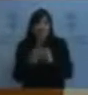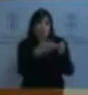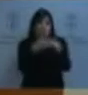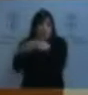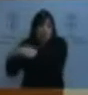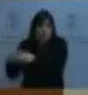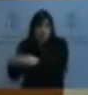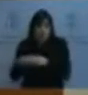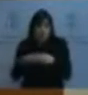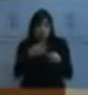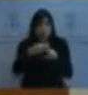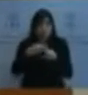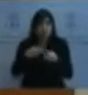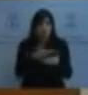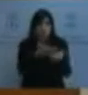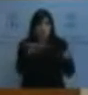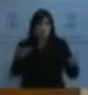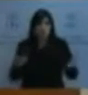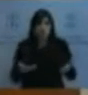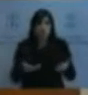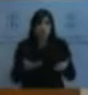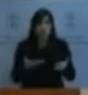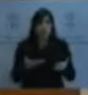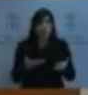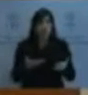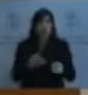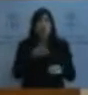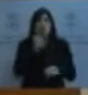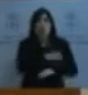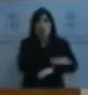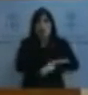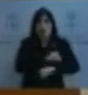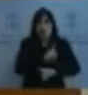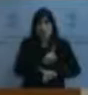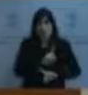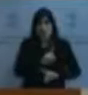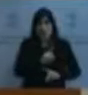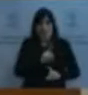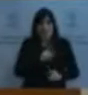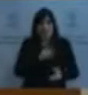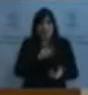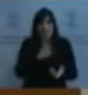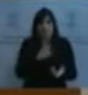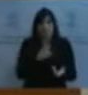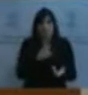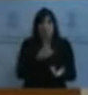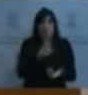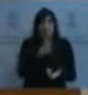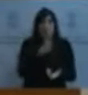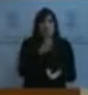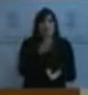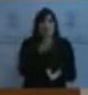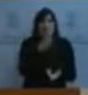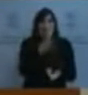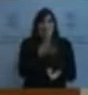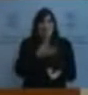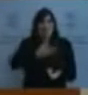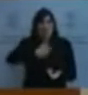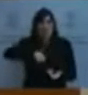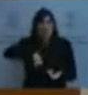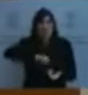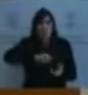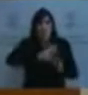solo al Gobierno. Bueno, pues porque a nuestro juicio hay una ausencia total de acuerdo y de consenso. Es verdad